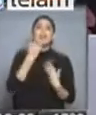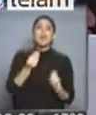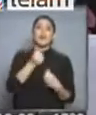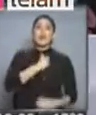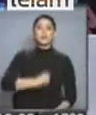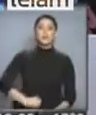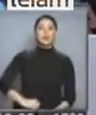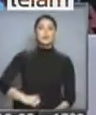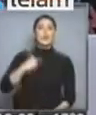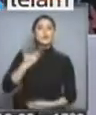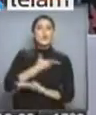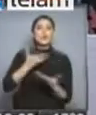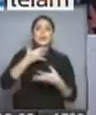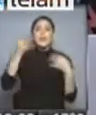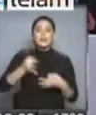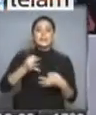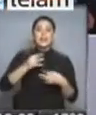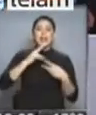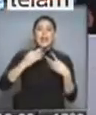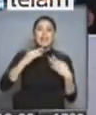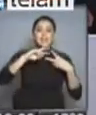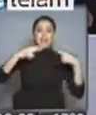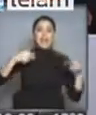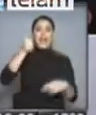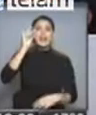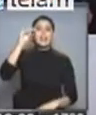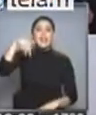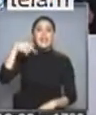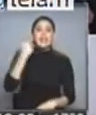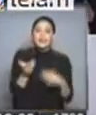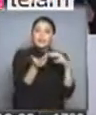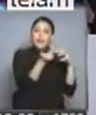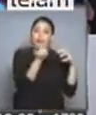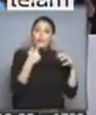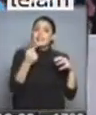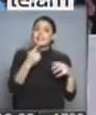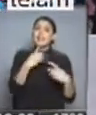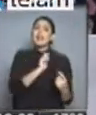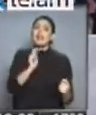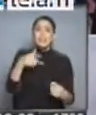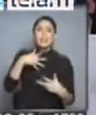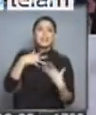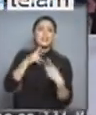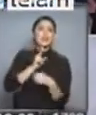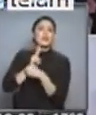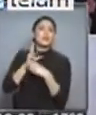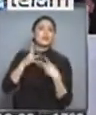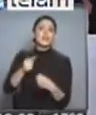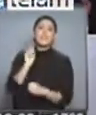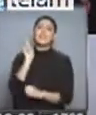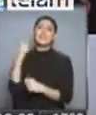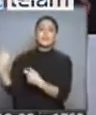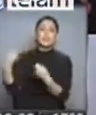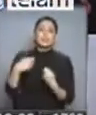En su autopsia habló a través del ADN que se extrajo de sus uñas y dijo de quién se defendió, de quién fue el